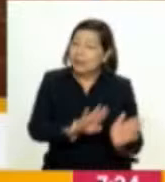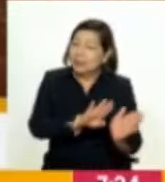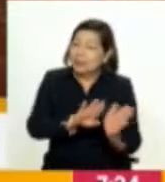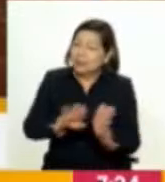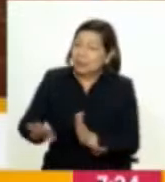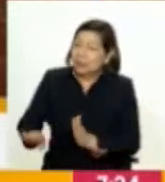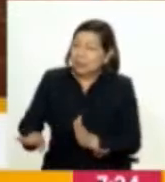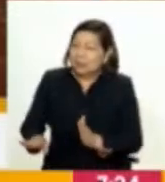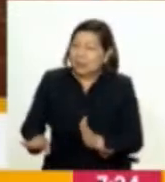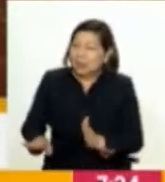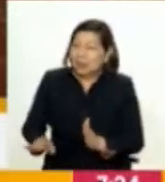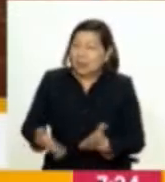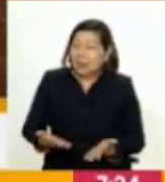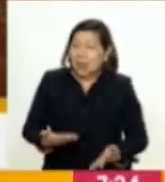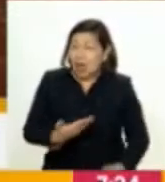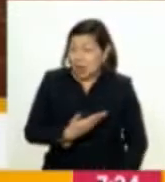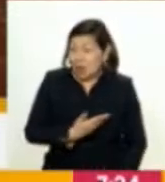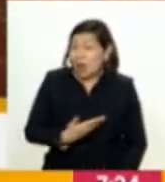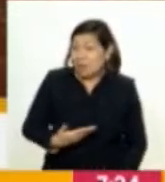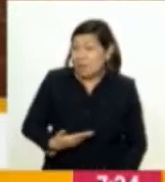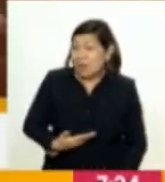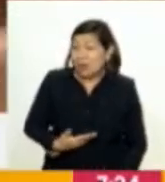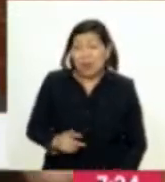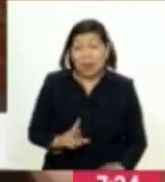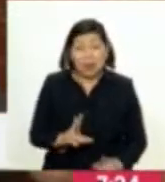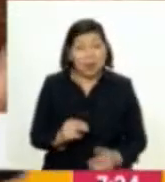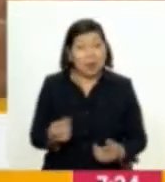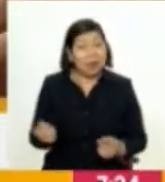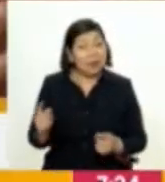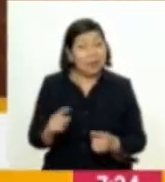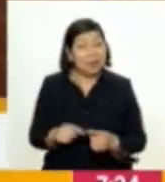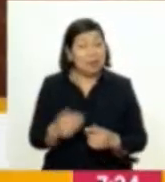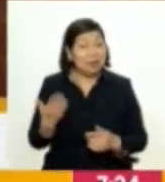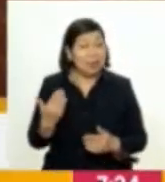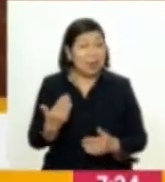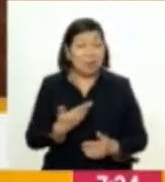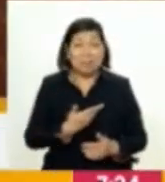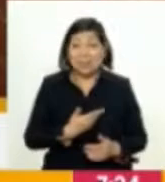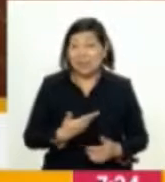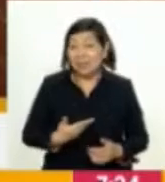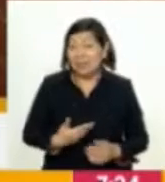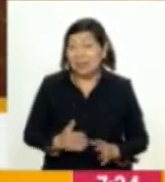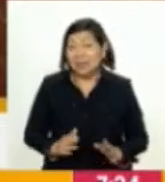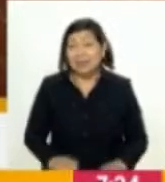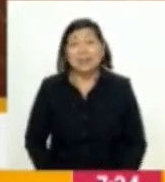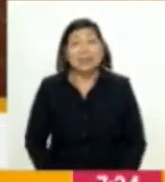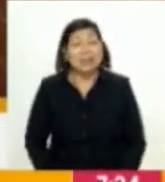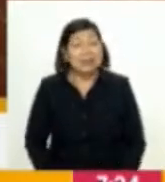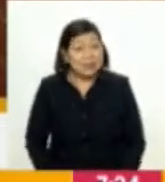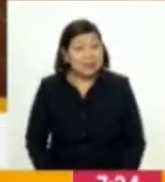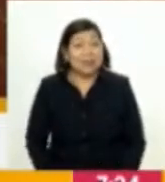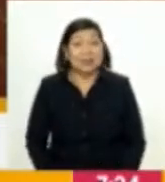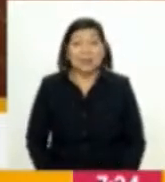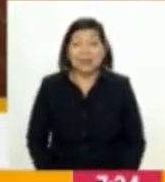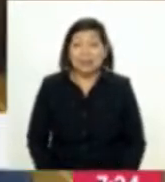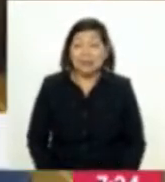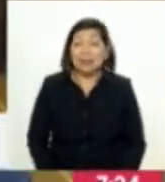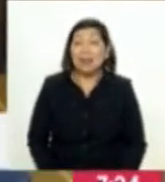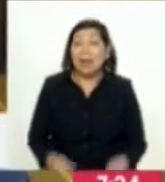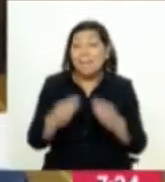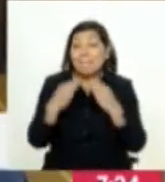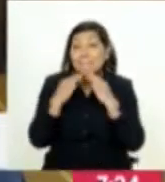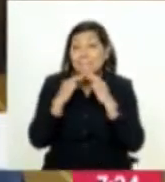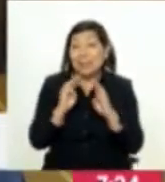algún mensaje desde el gobierno? Porque lo que no cambió hasta, bueno, recientemente ha sido el presidente, ¿no? El mensaje